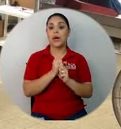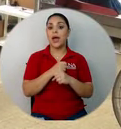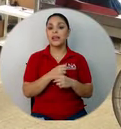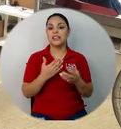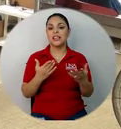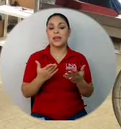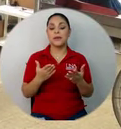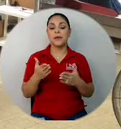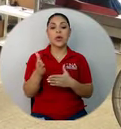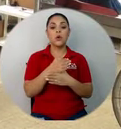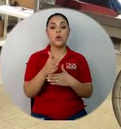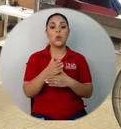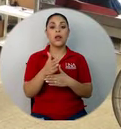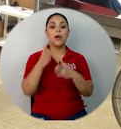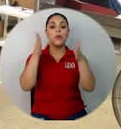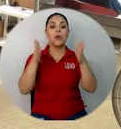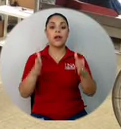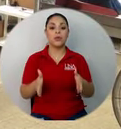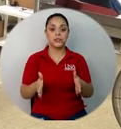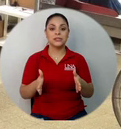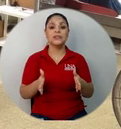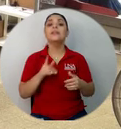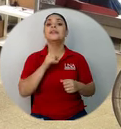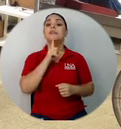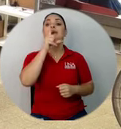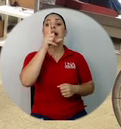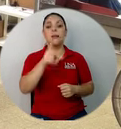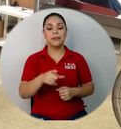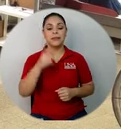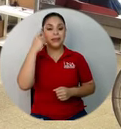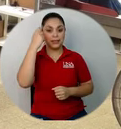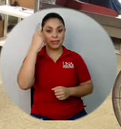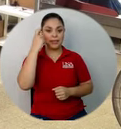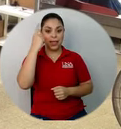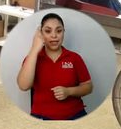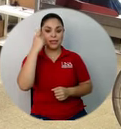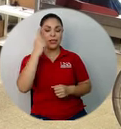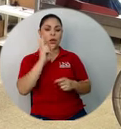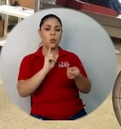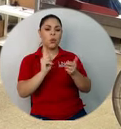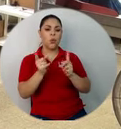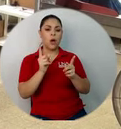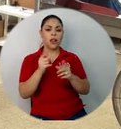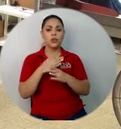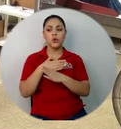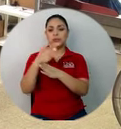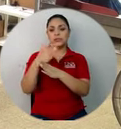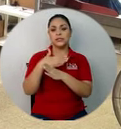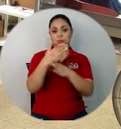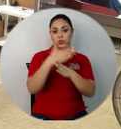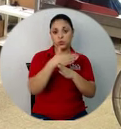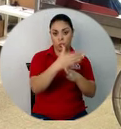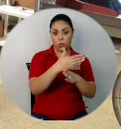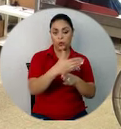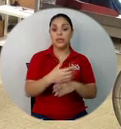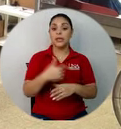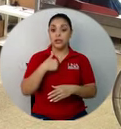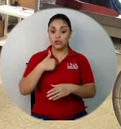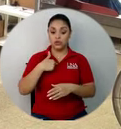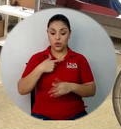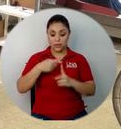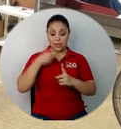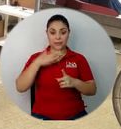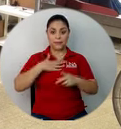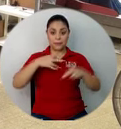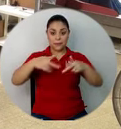los colaboradores, reitero, realmente comprenden cuál es la contribución que yo desde mi puesto de